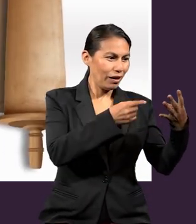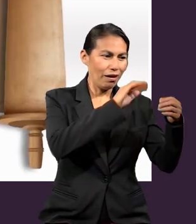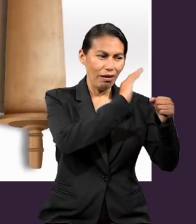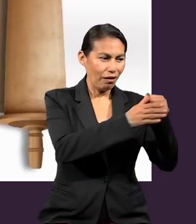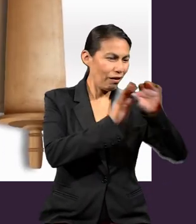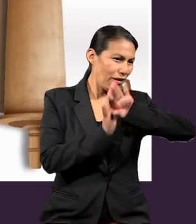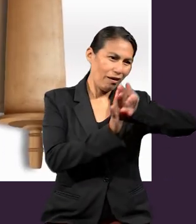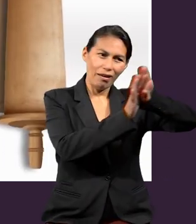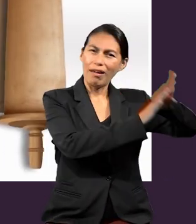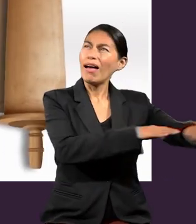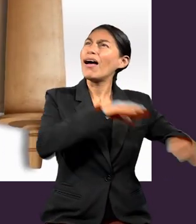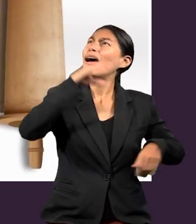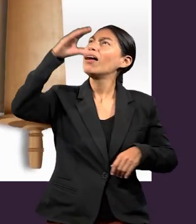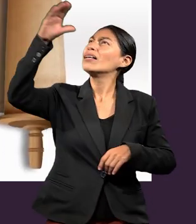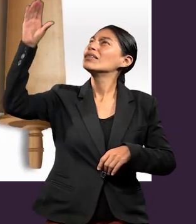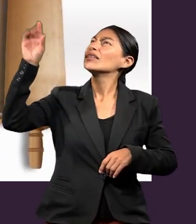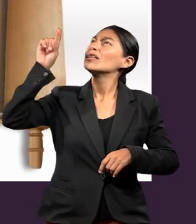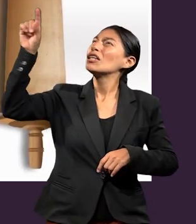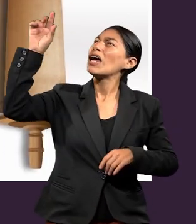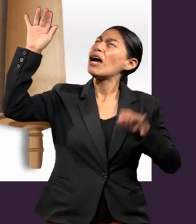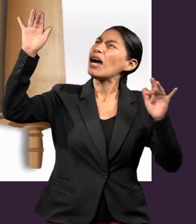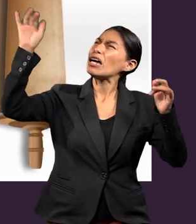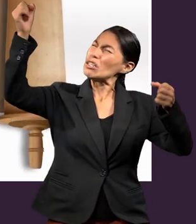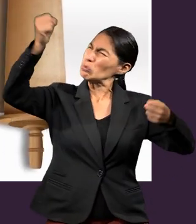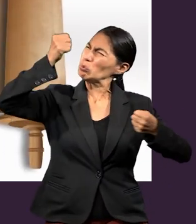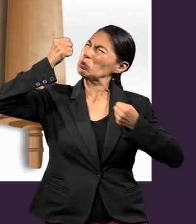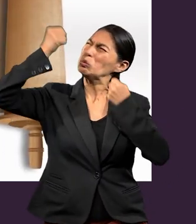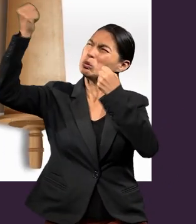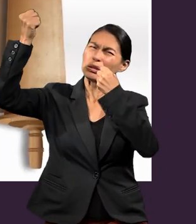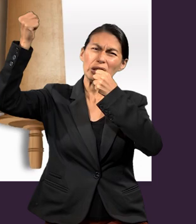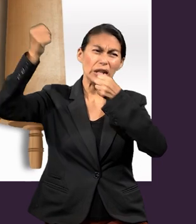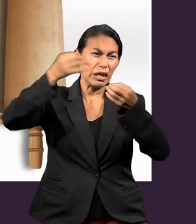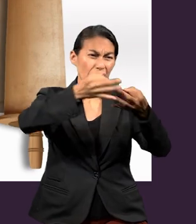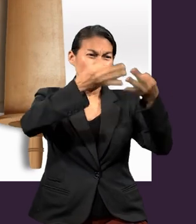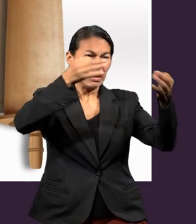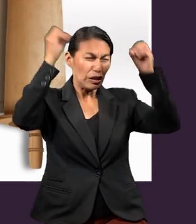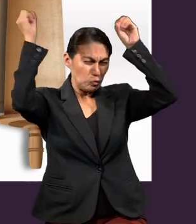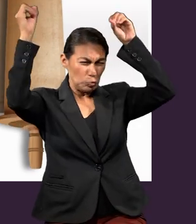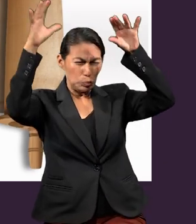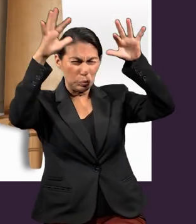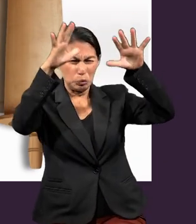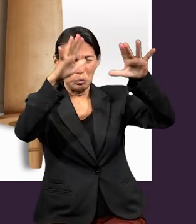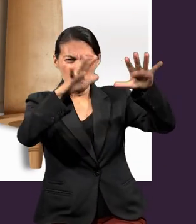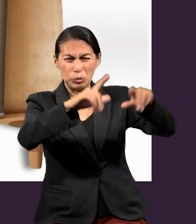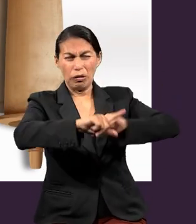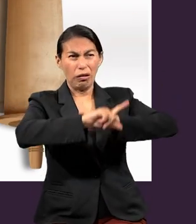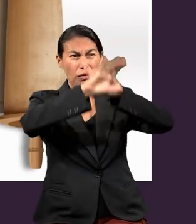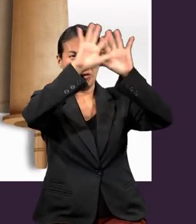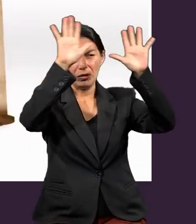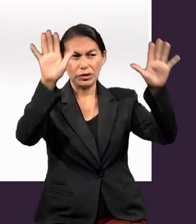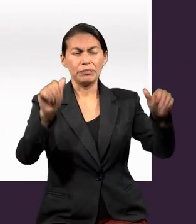Después de eso, vi a otro ángel descender del cielo con gran poder, y la tierra fue iluminada con su gloria.